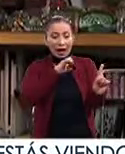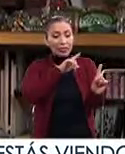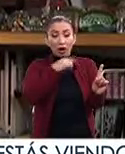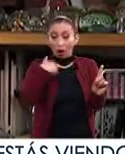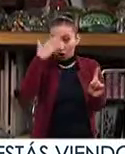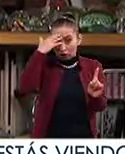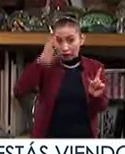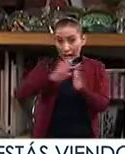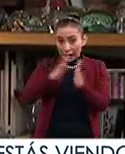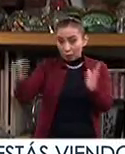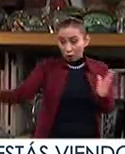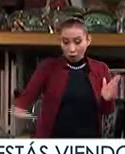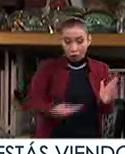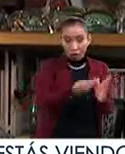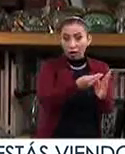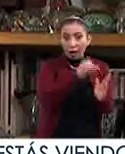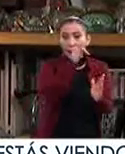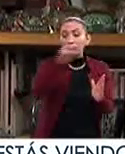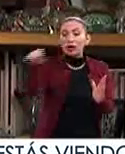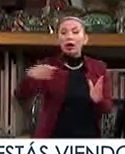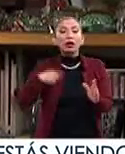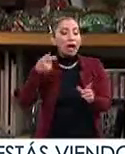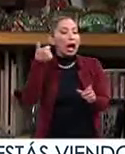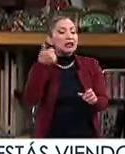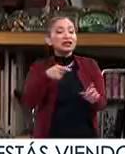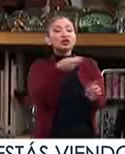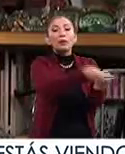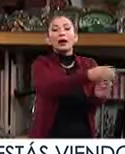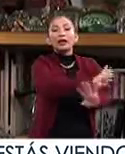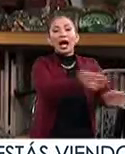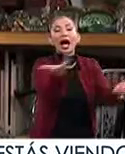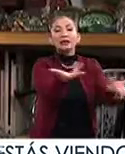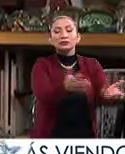conoce el manuscrito que va a editar, porque alguien se lo decidió.